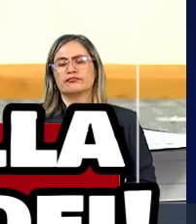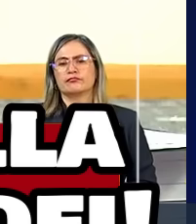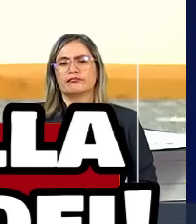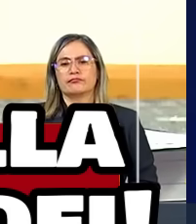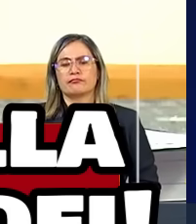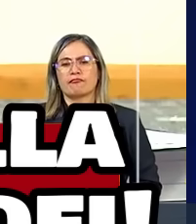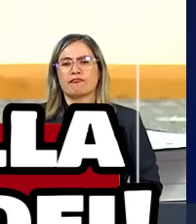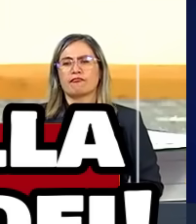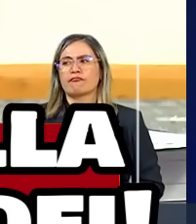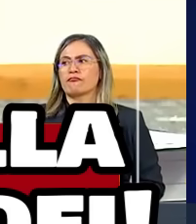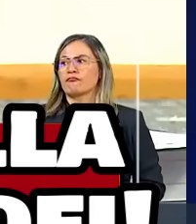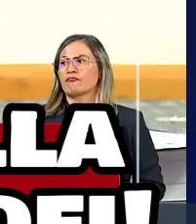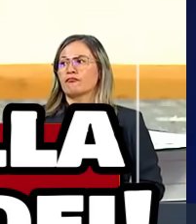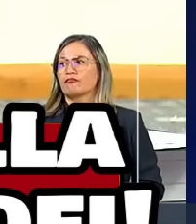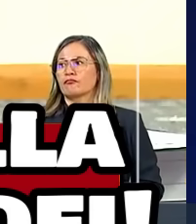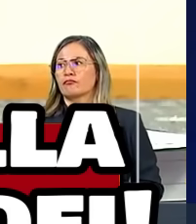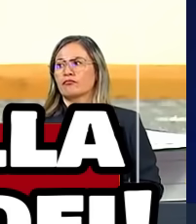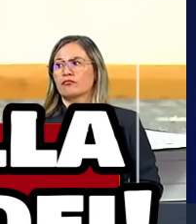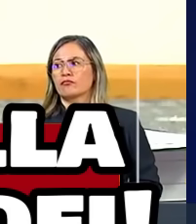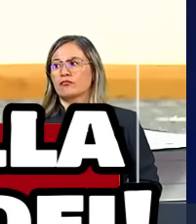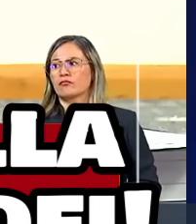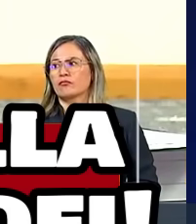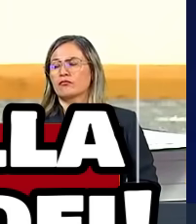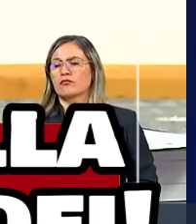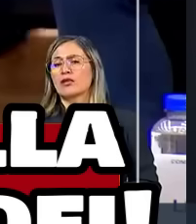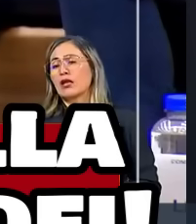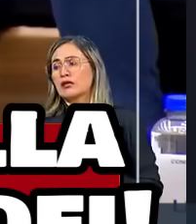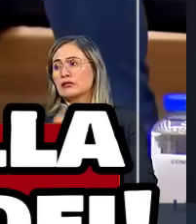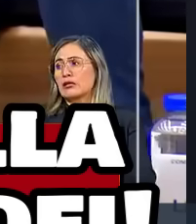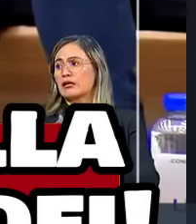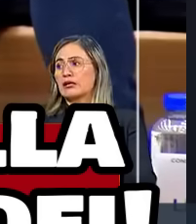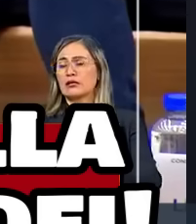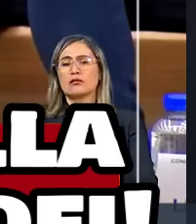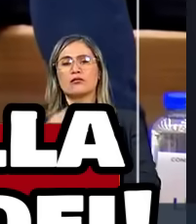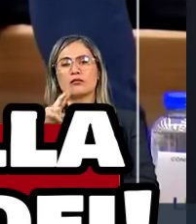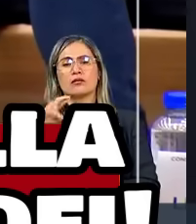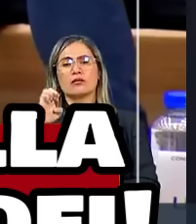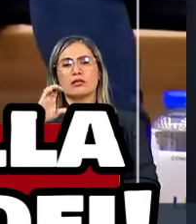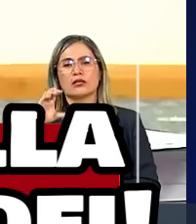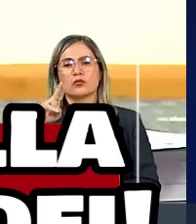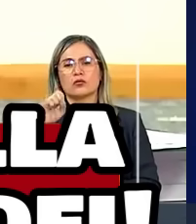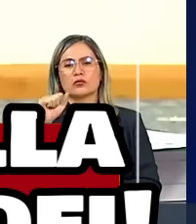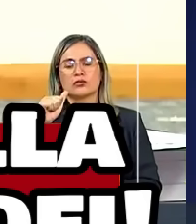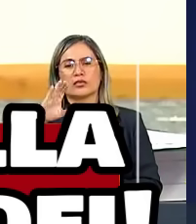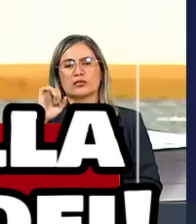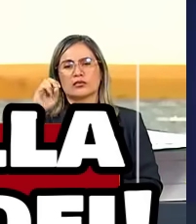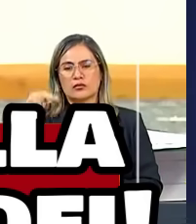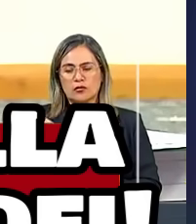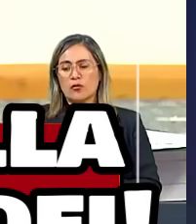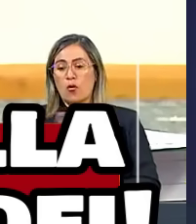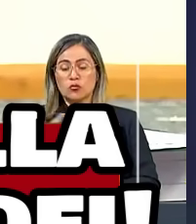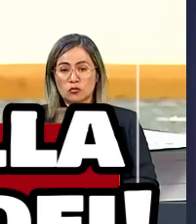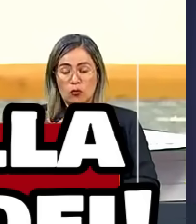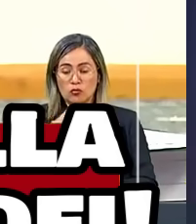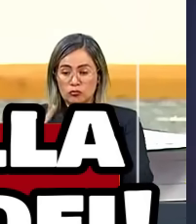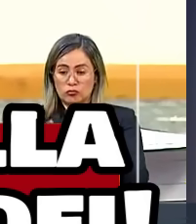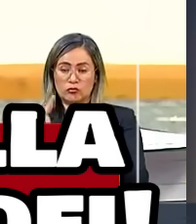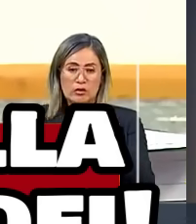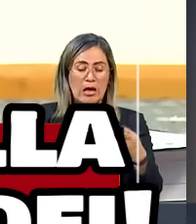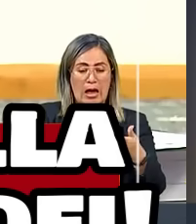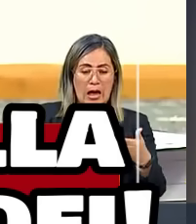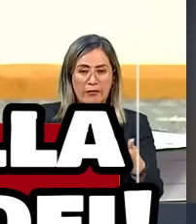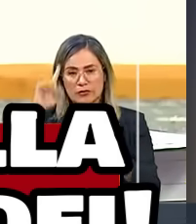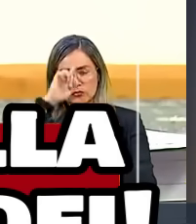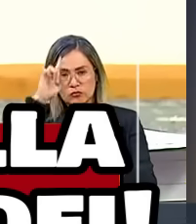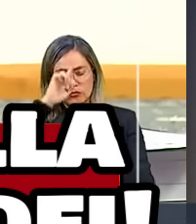solicitada. Usted tiene la posibilidad de pedir que se excuse, ese es el trámite de recusación. En ambos casos, este consejo tiene que tomar una decisión previa a